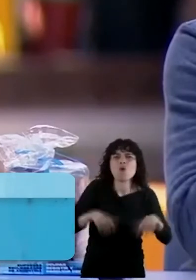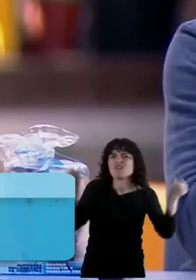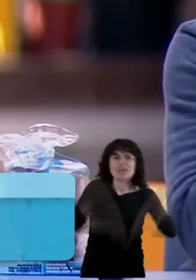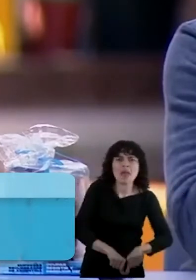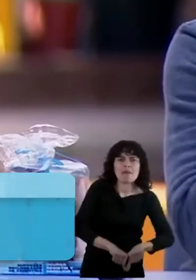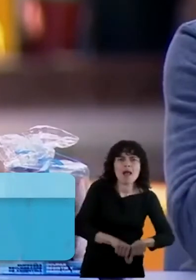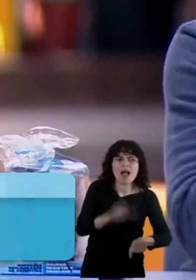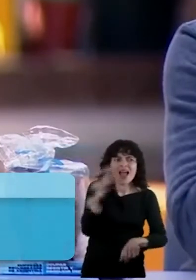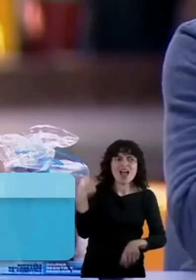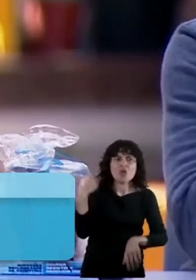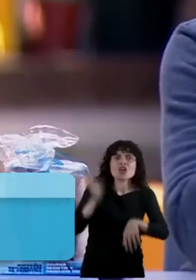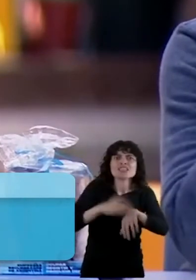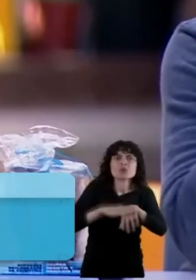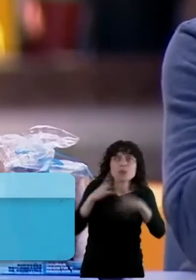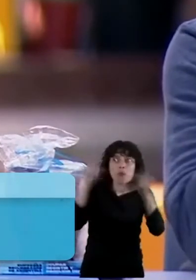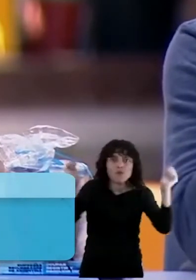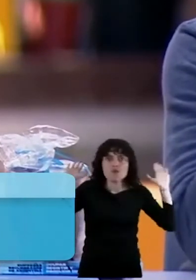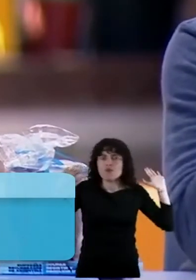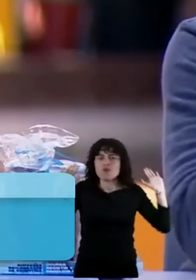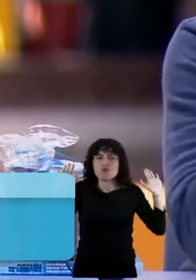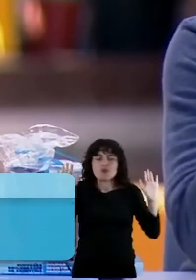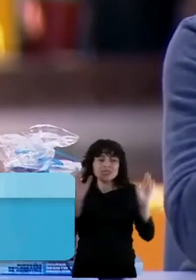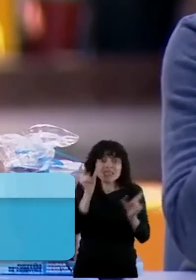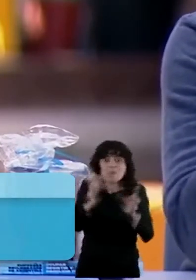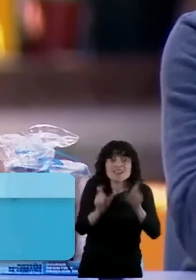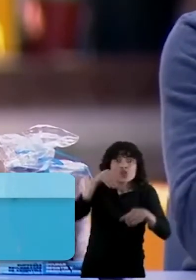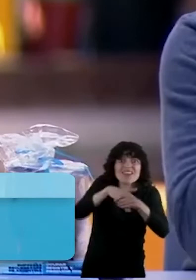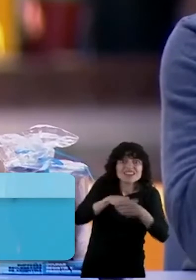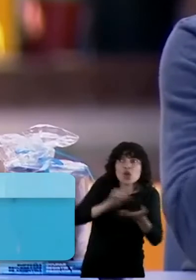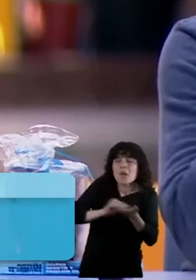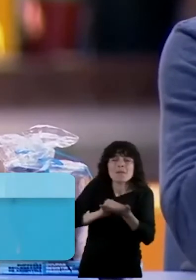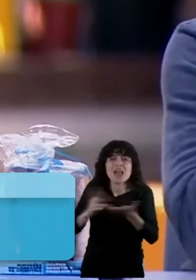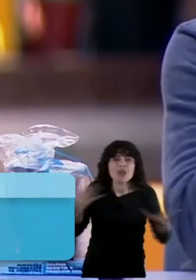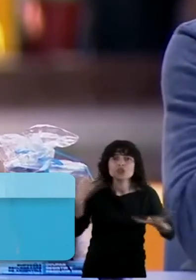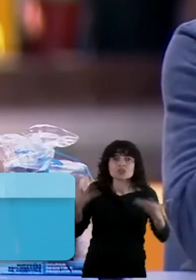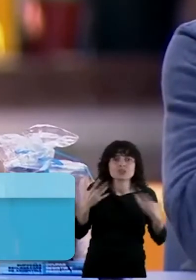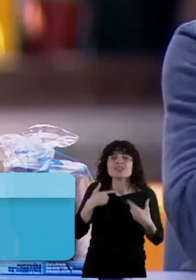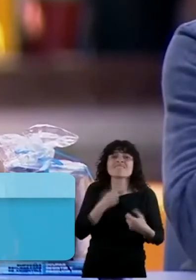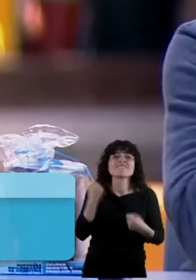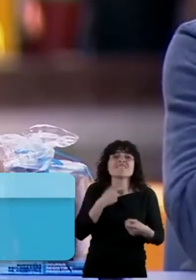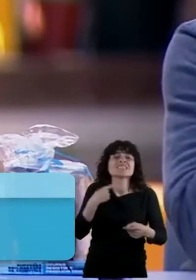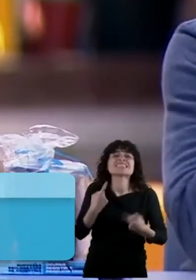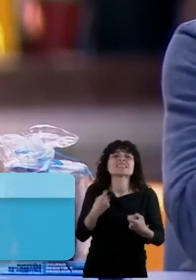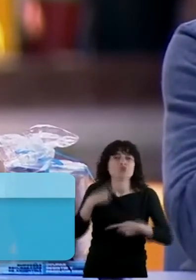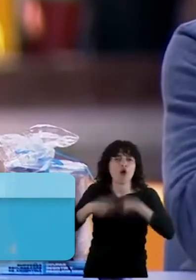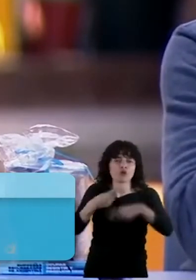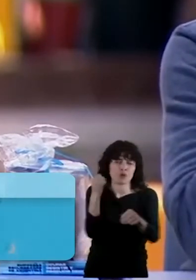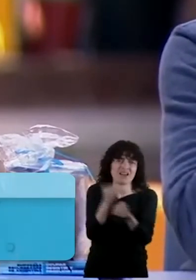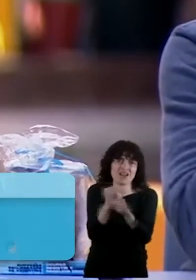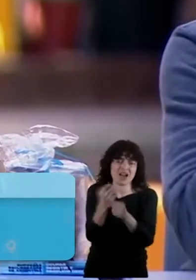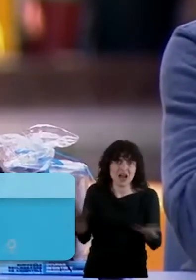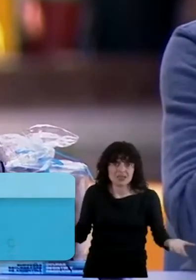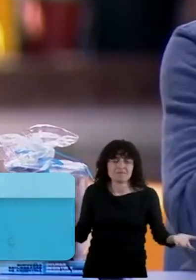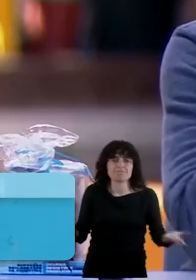desaparecían y los que trabajaban en esas empresas decían, queremos seguir produciendo. Allí empezó